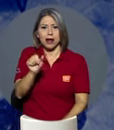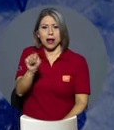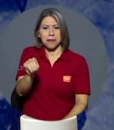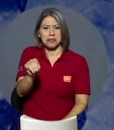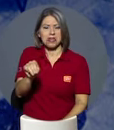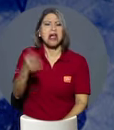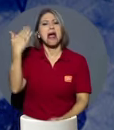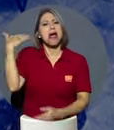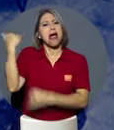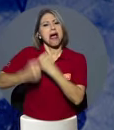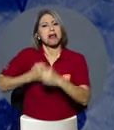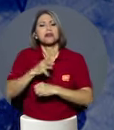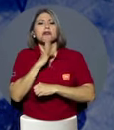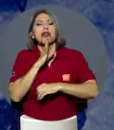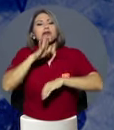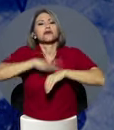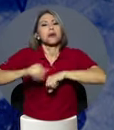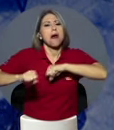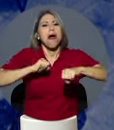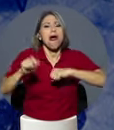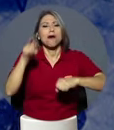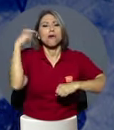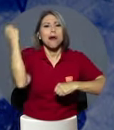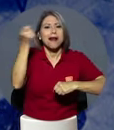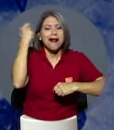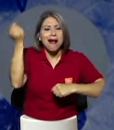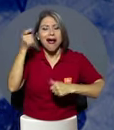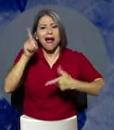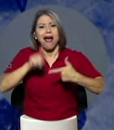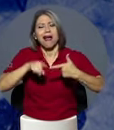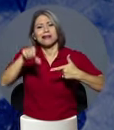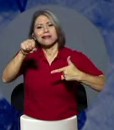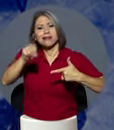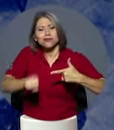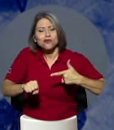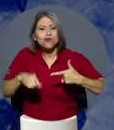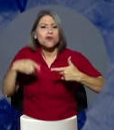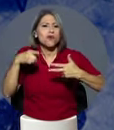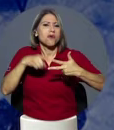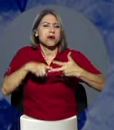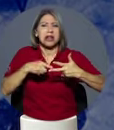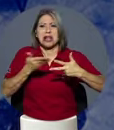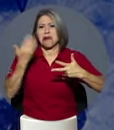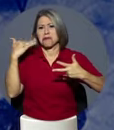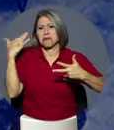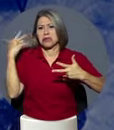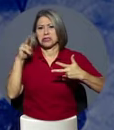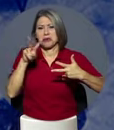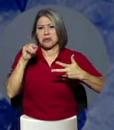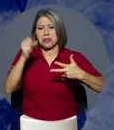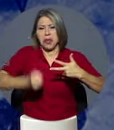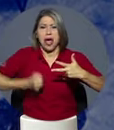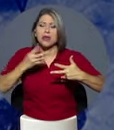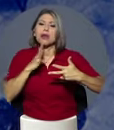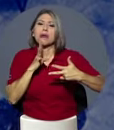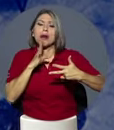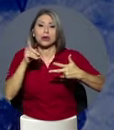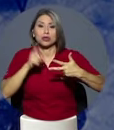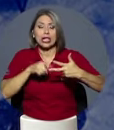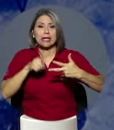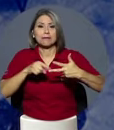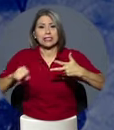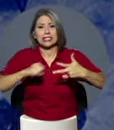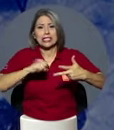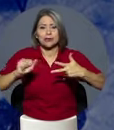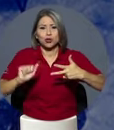los sismos en Guanacaste, la zona sur, en algún momento, hace un par de décadas, hablamos de los